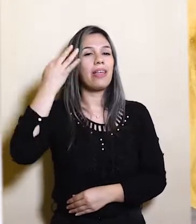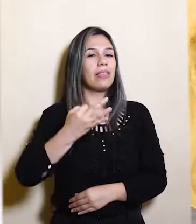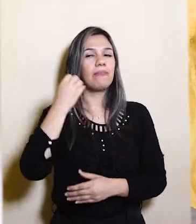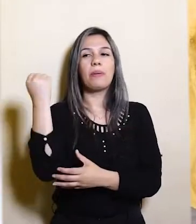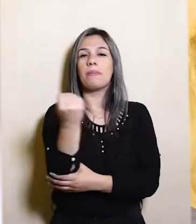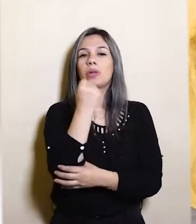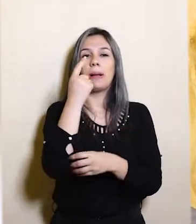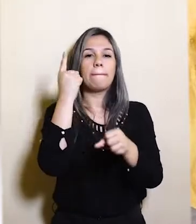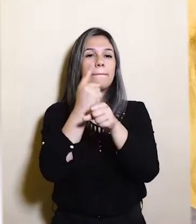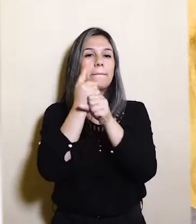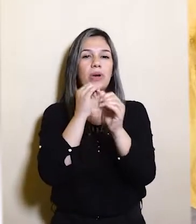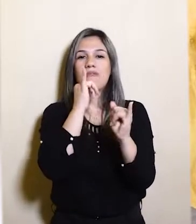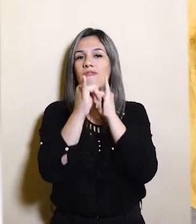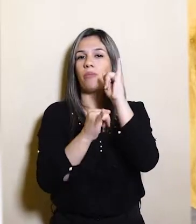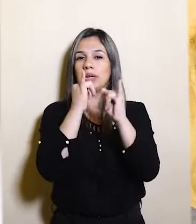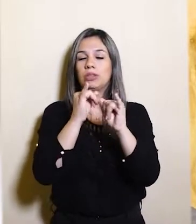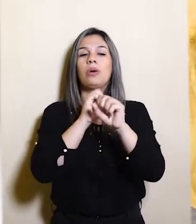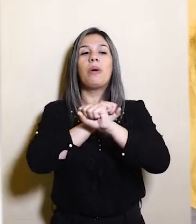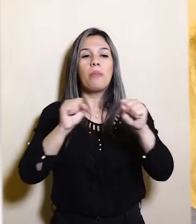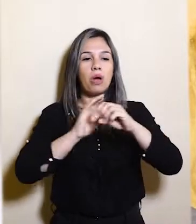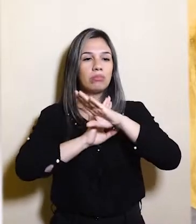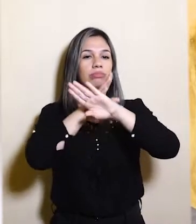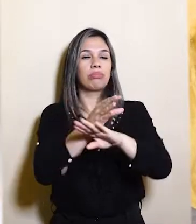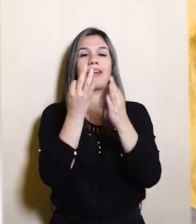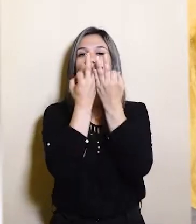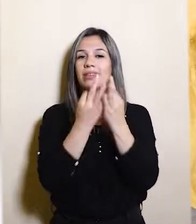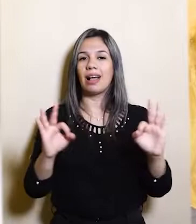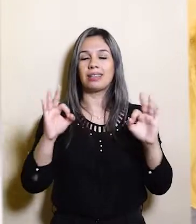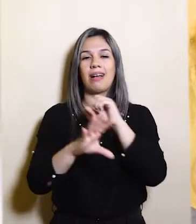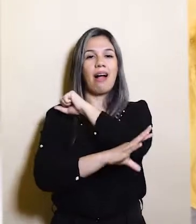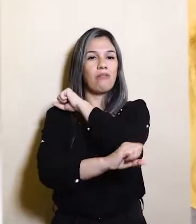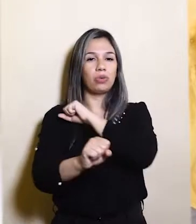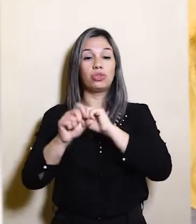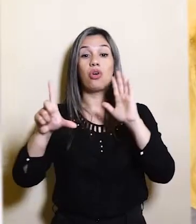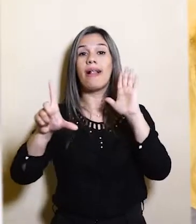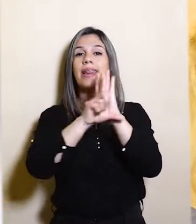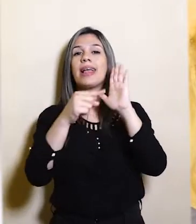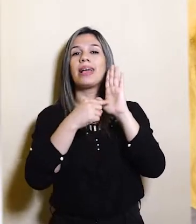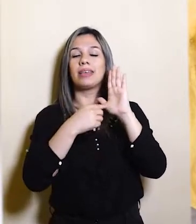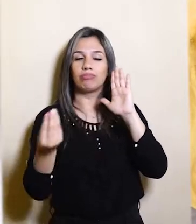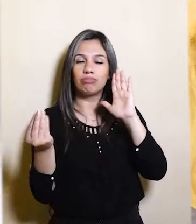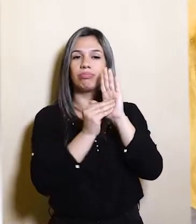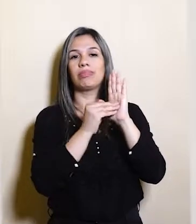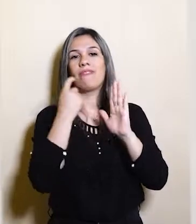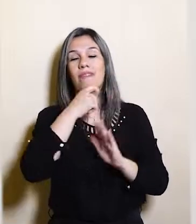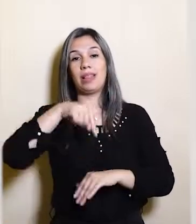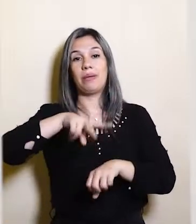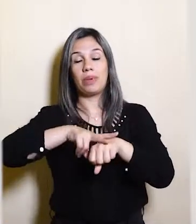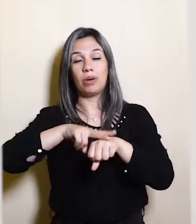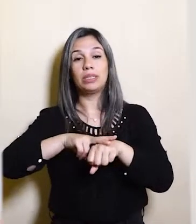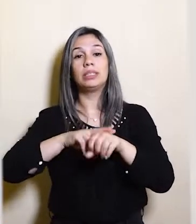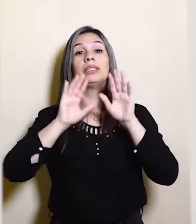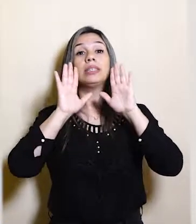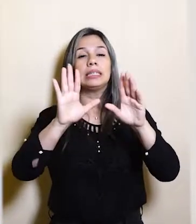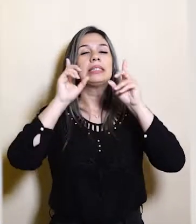tienen que poder acceder a servicios de aborto legal y seguro, porque la propia ley paraguaya lo plantea. Pero además es importante que